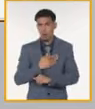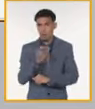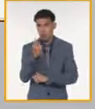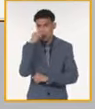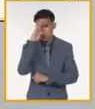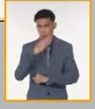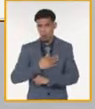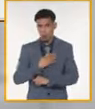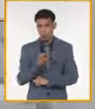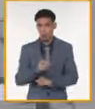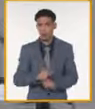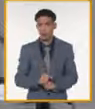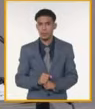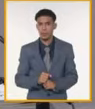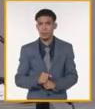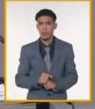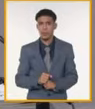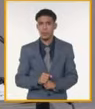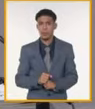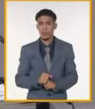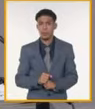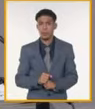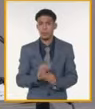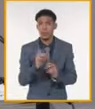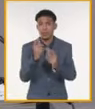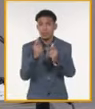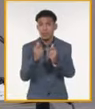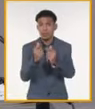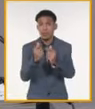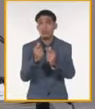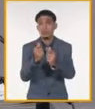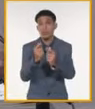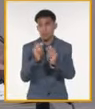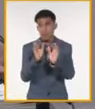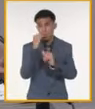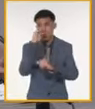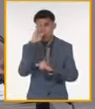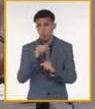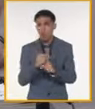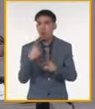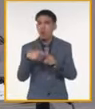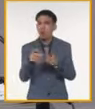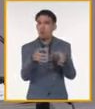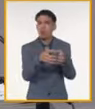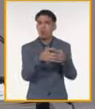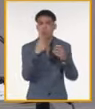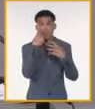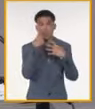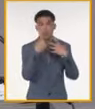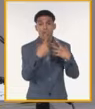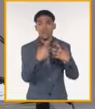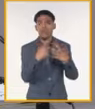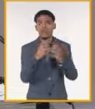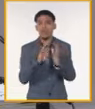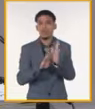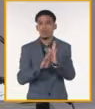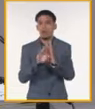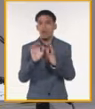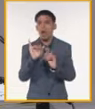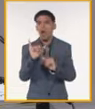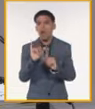eh en la expresión de de pesos cubanos de de todas estas operaciones Pero hay un nivel importante hay un un crecimiento en